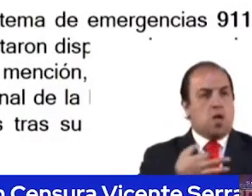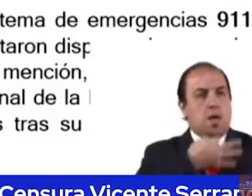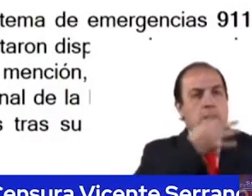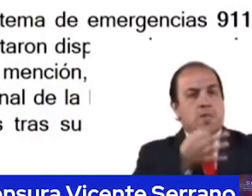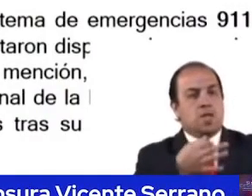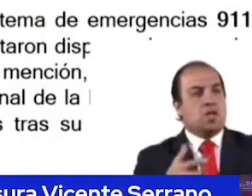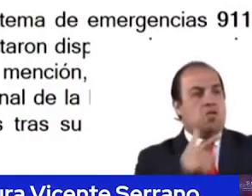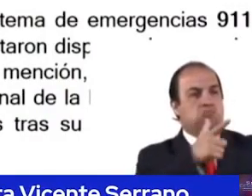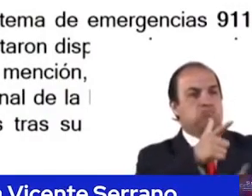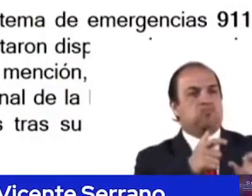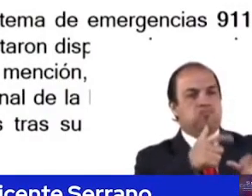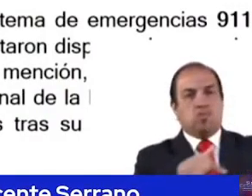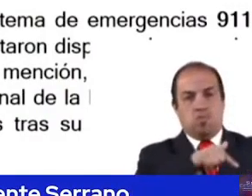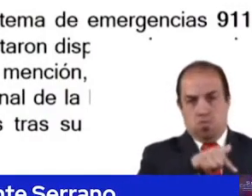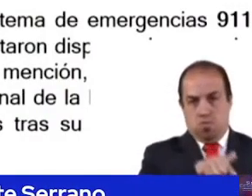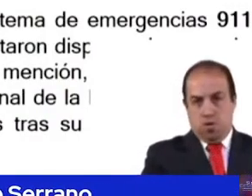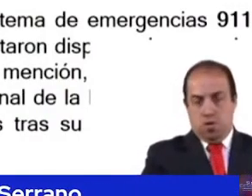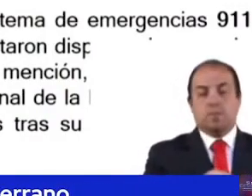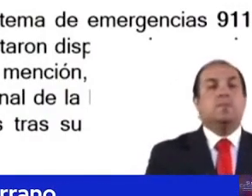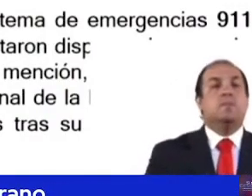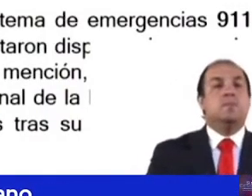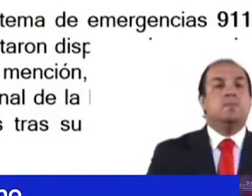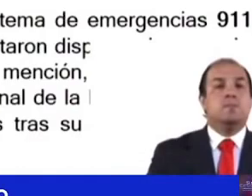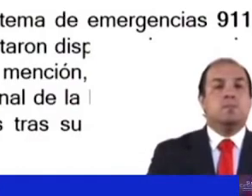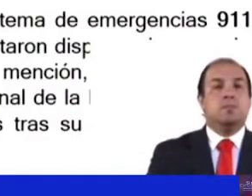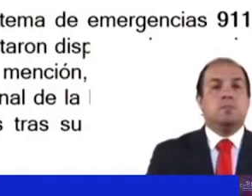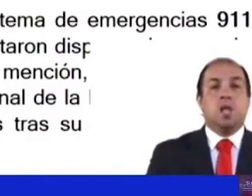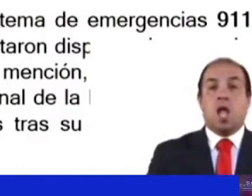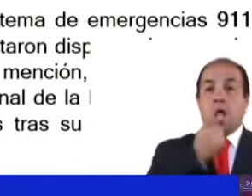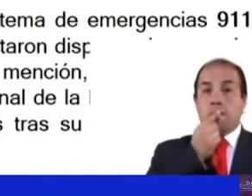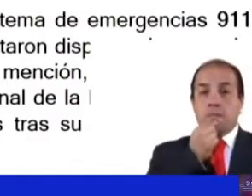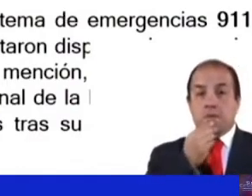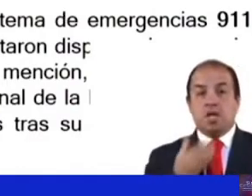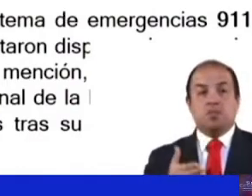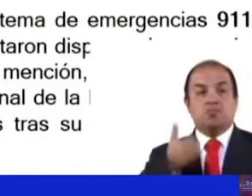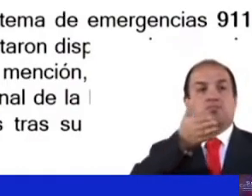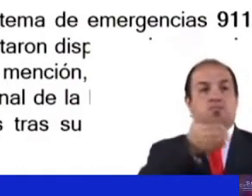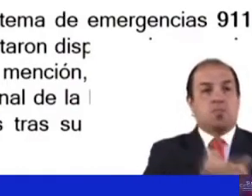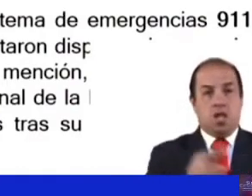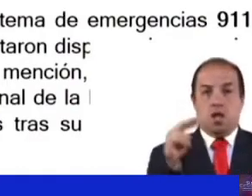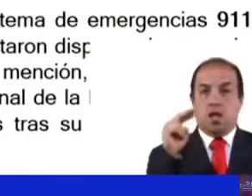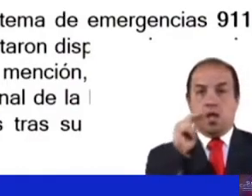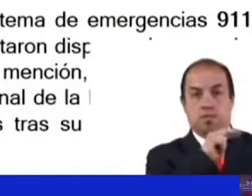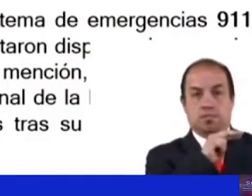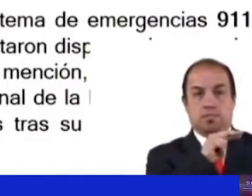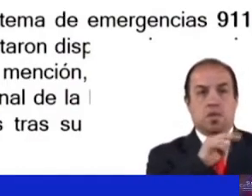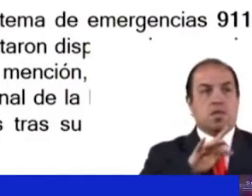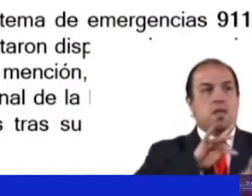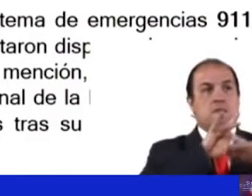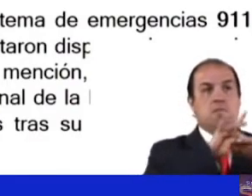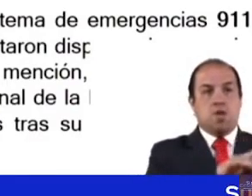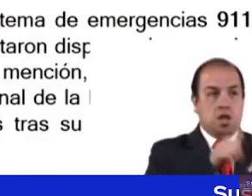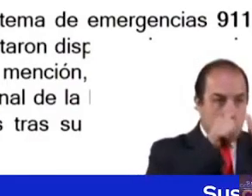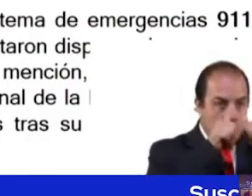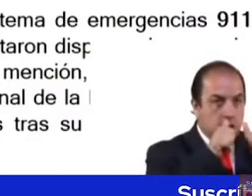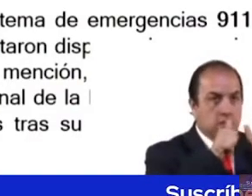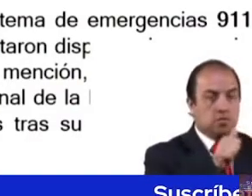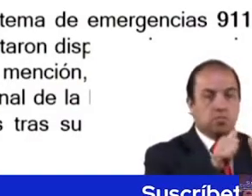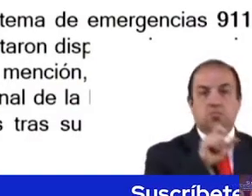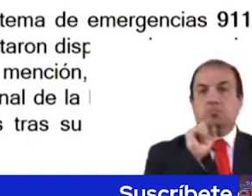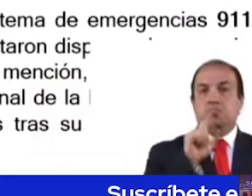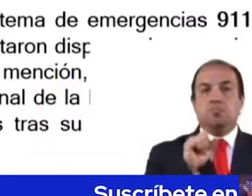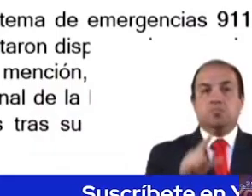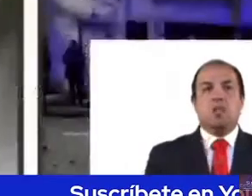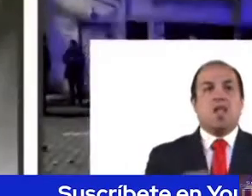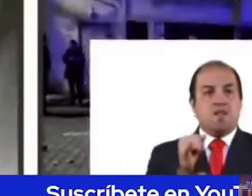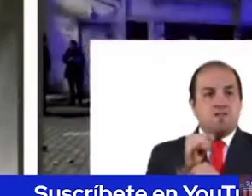sitio en mención, por lo que elementos de la Policía de la Ciudad de México acudieron de manera inmediata para brindar apoyo y atención, así como para